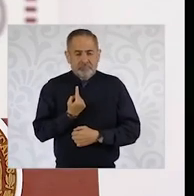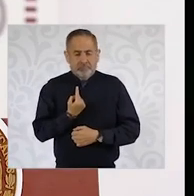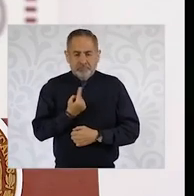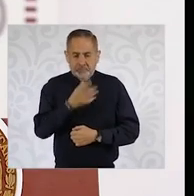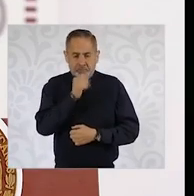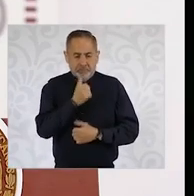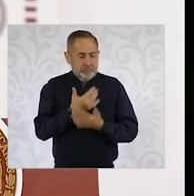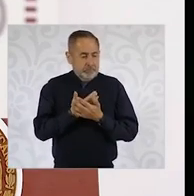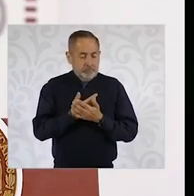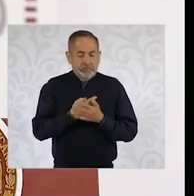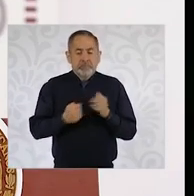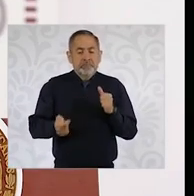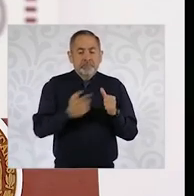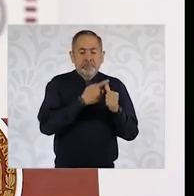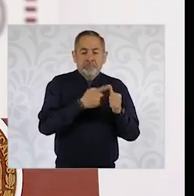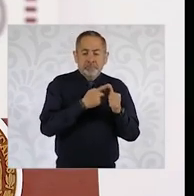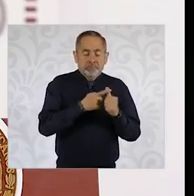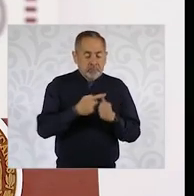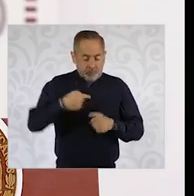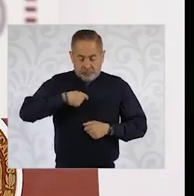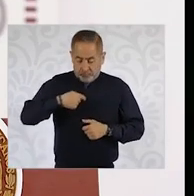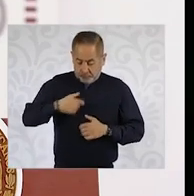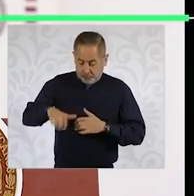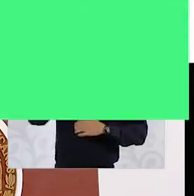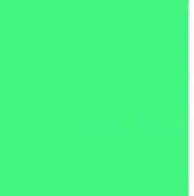esperarse al menos un periodo.